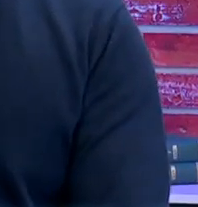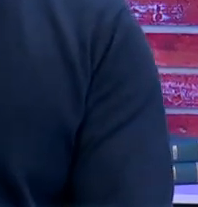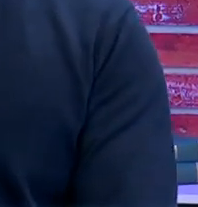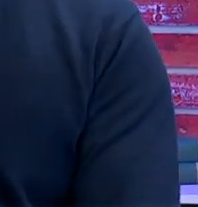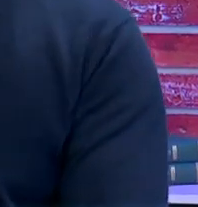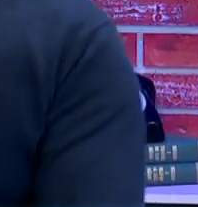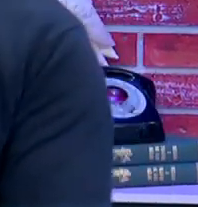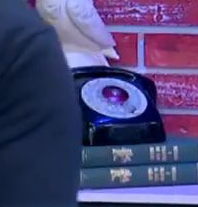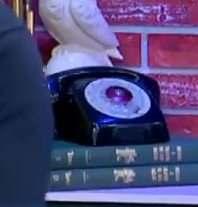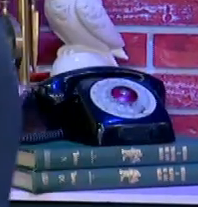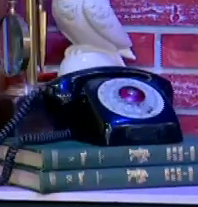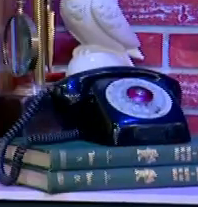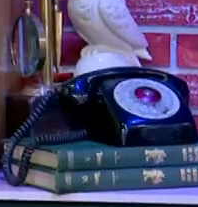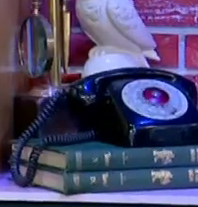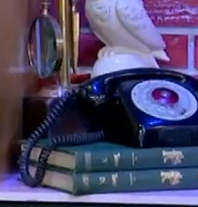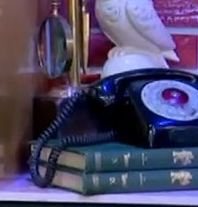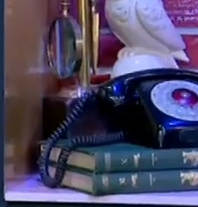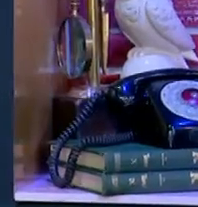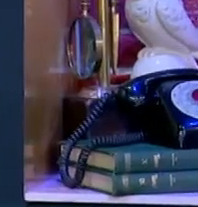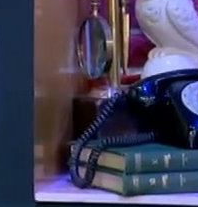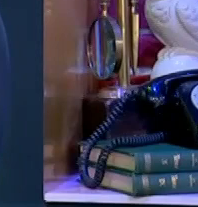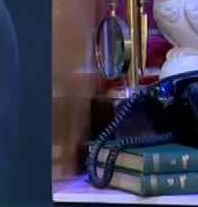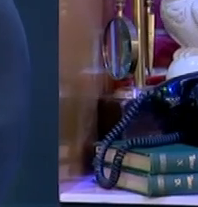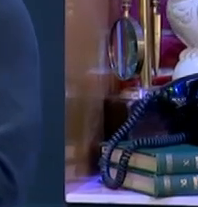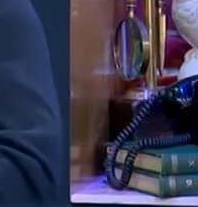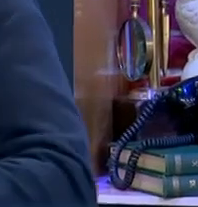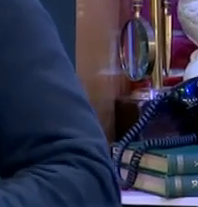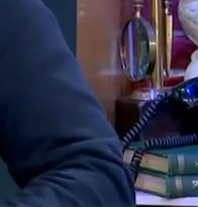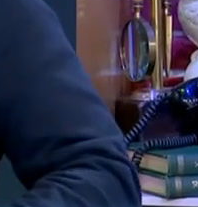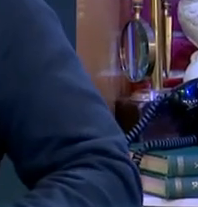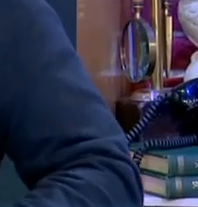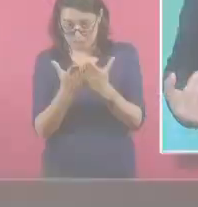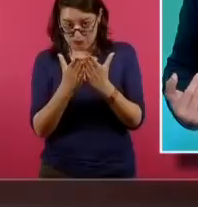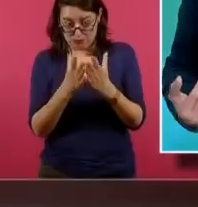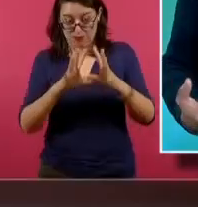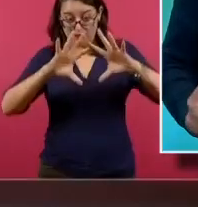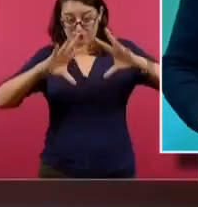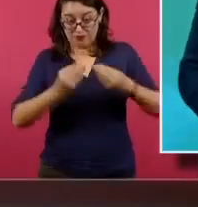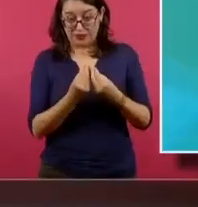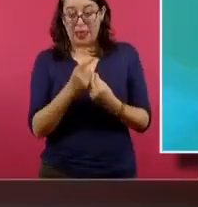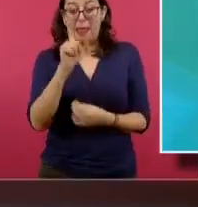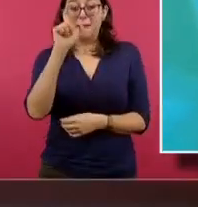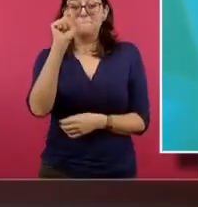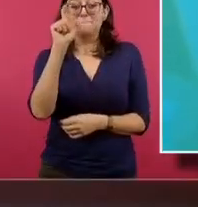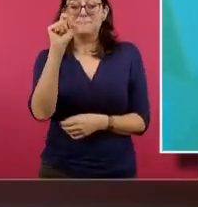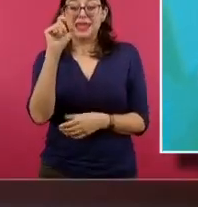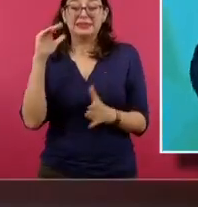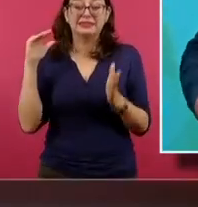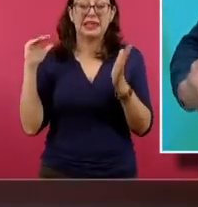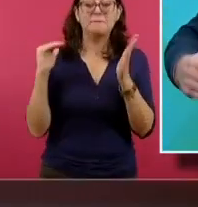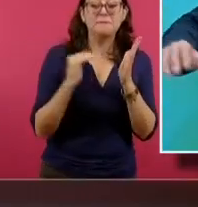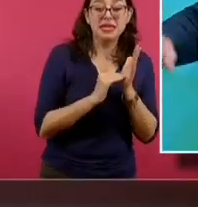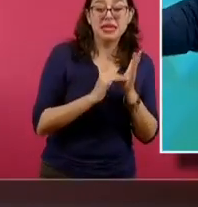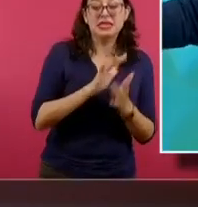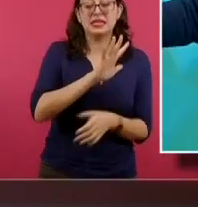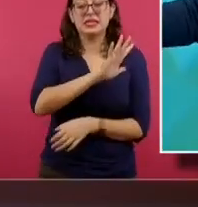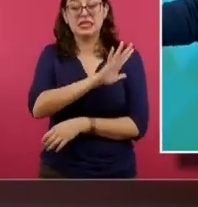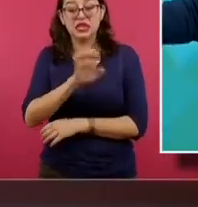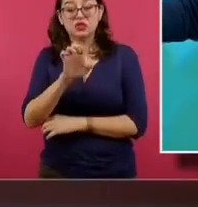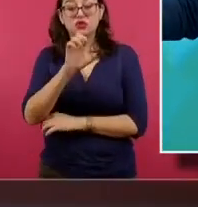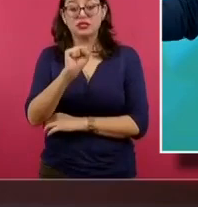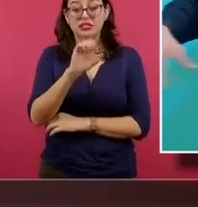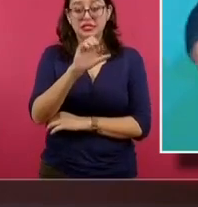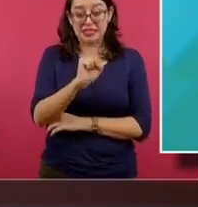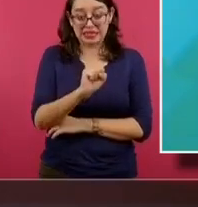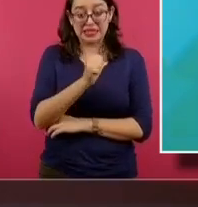de oportunidad. Entonces, seguramente, si el doc mañana me opera de la panza y me deja mal una tripa, me va a decir, no cometí un